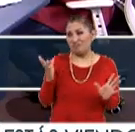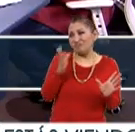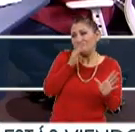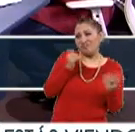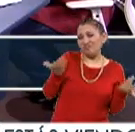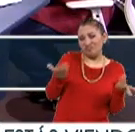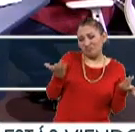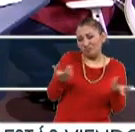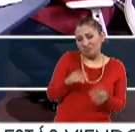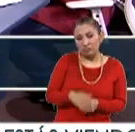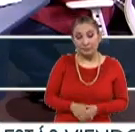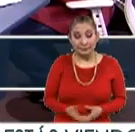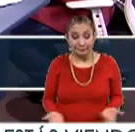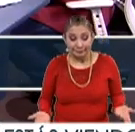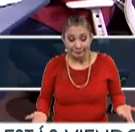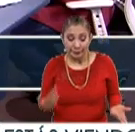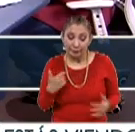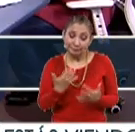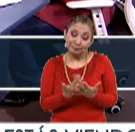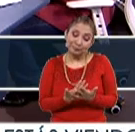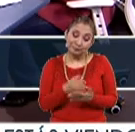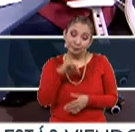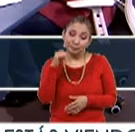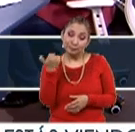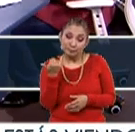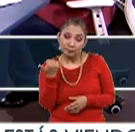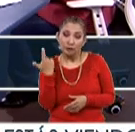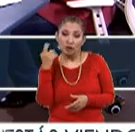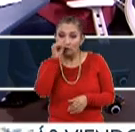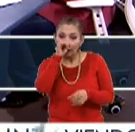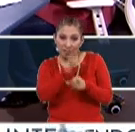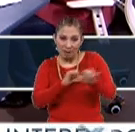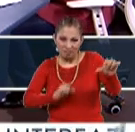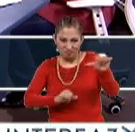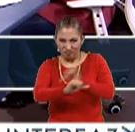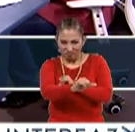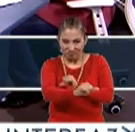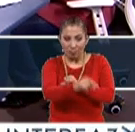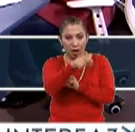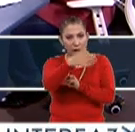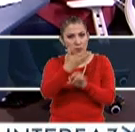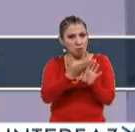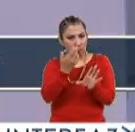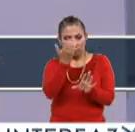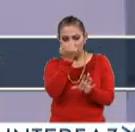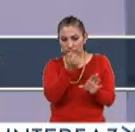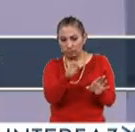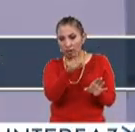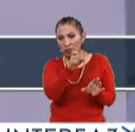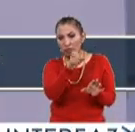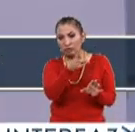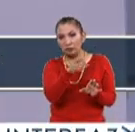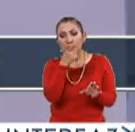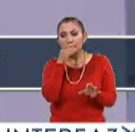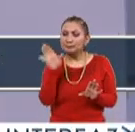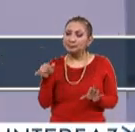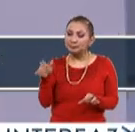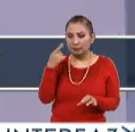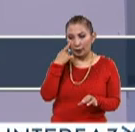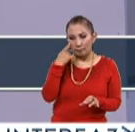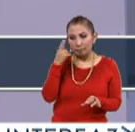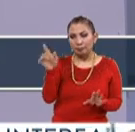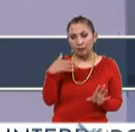podía. Entonces me espera el siguiente secretario, y él fue muy hábil, el doctor Godoy, porque me dijo,